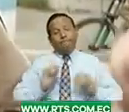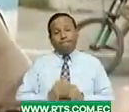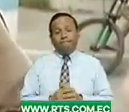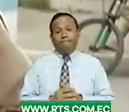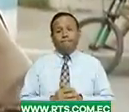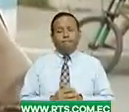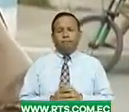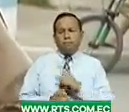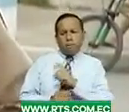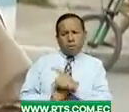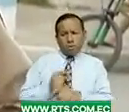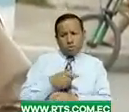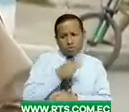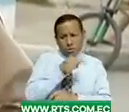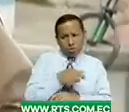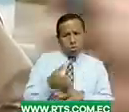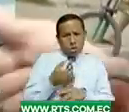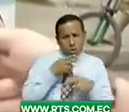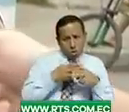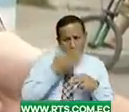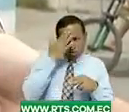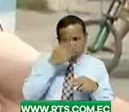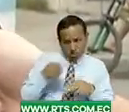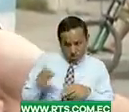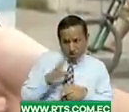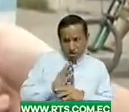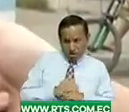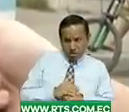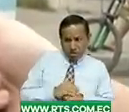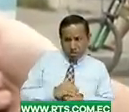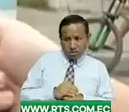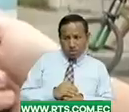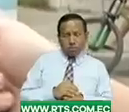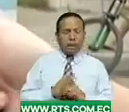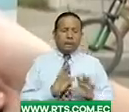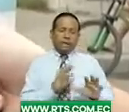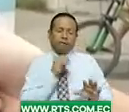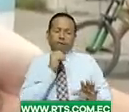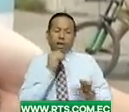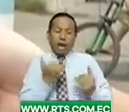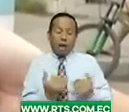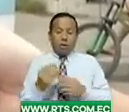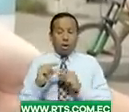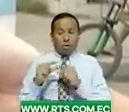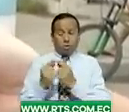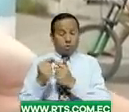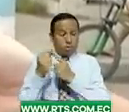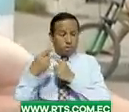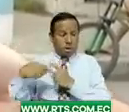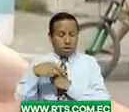Están justamente en nuestras unidades especiales, están trabajando en eso, están verificando. Informó Julio César Sao.